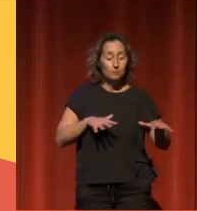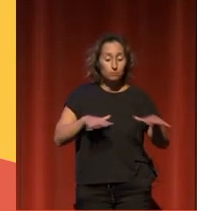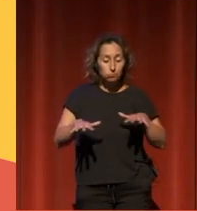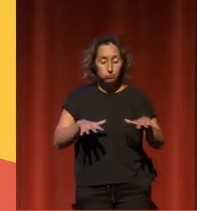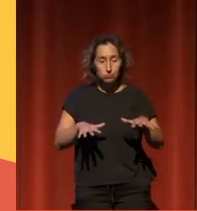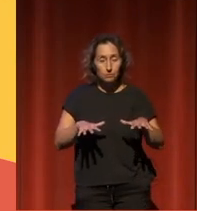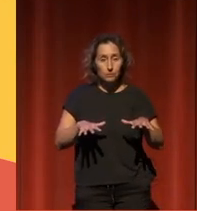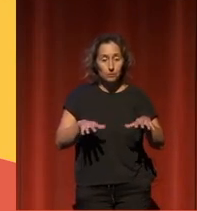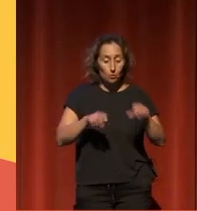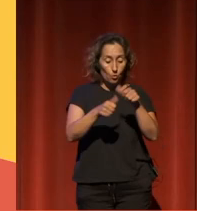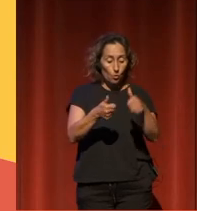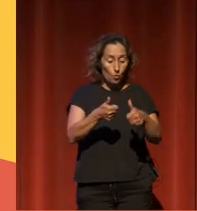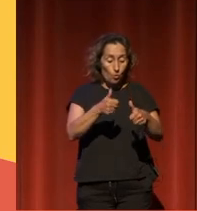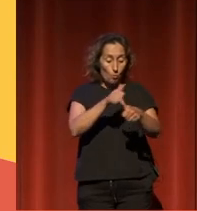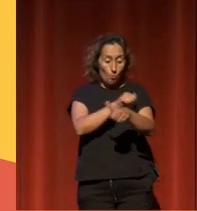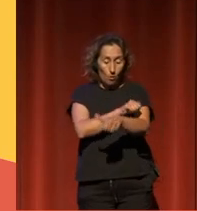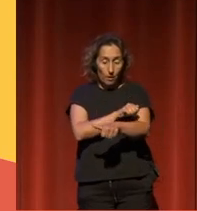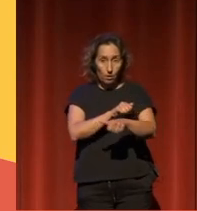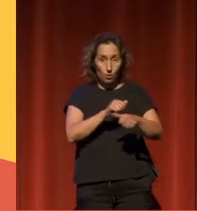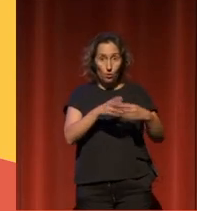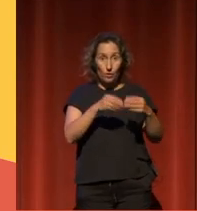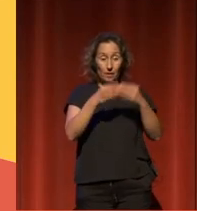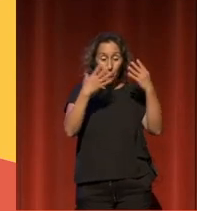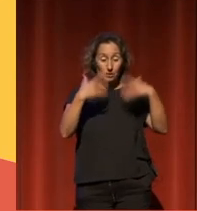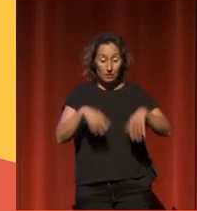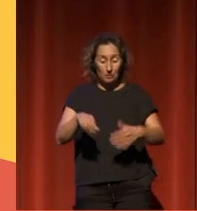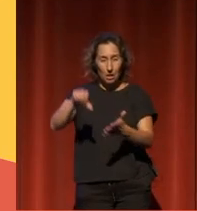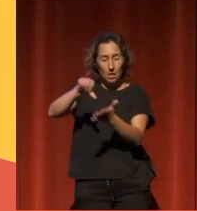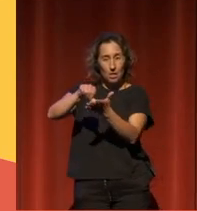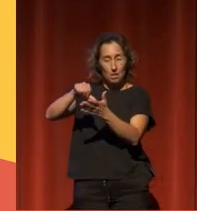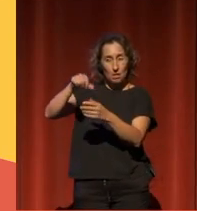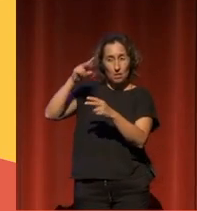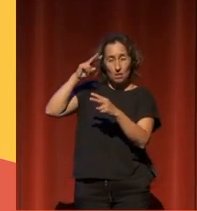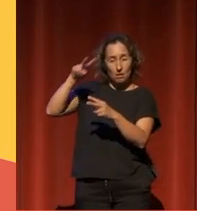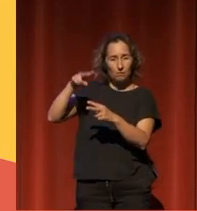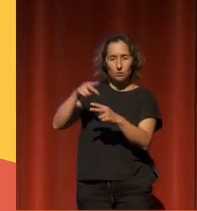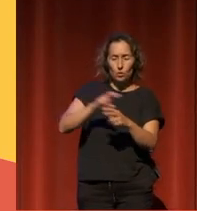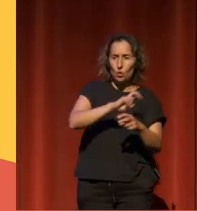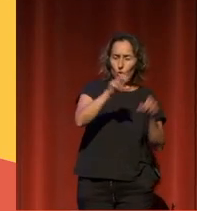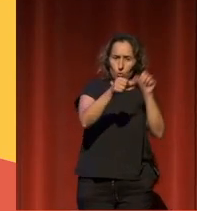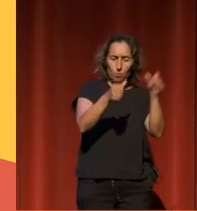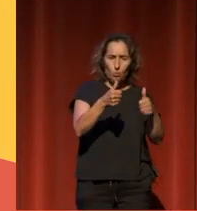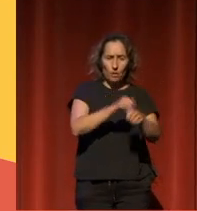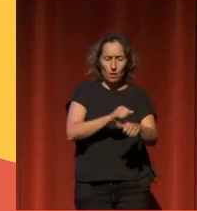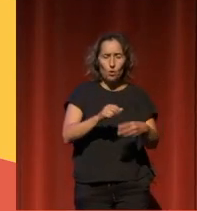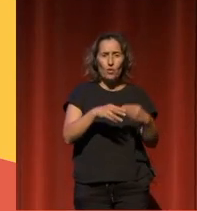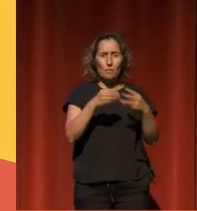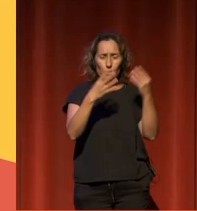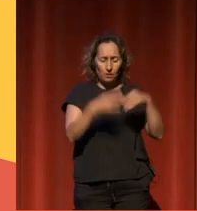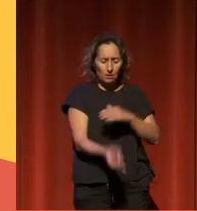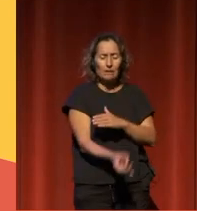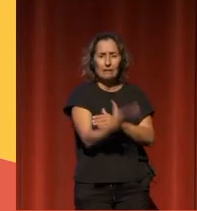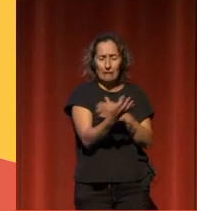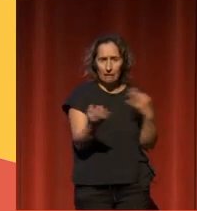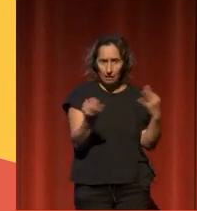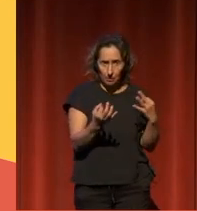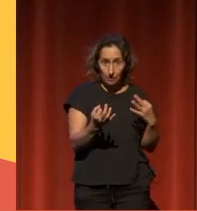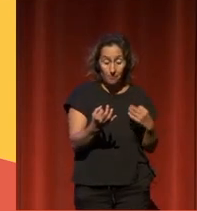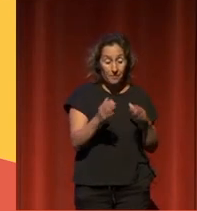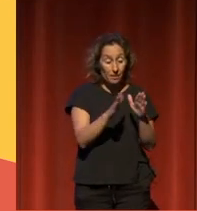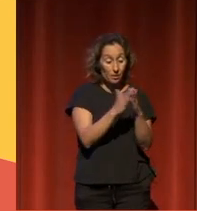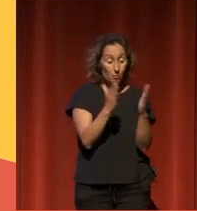modelos democráticos descentralizados Aquí es importante tener en cuenta que la cultura de las